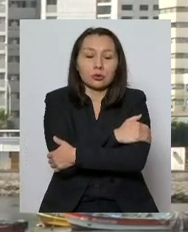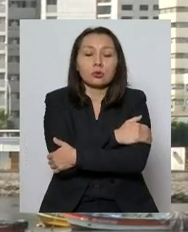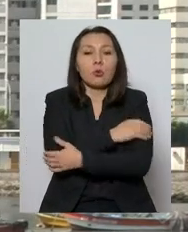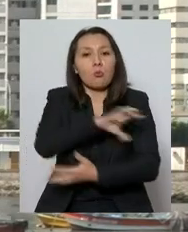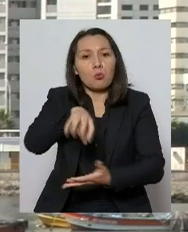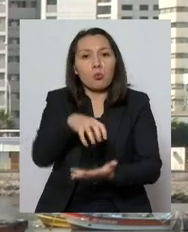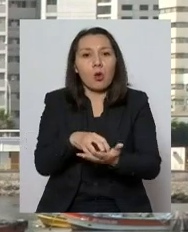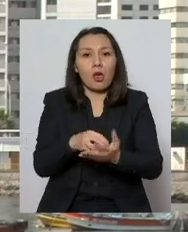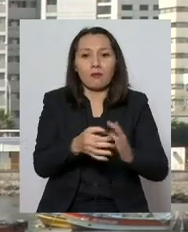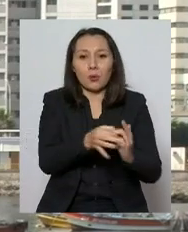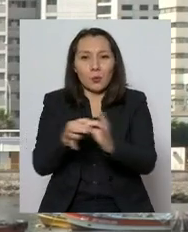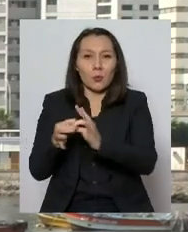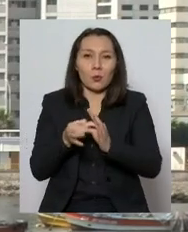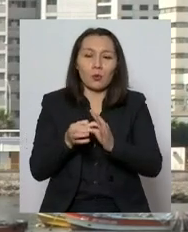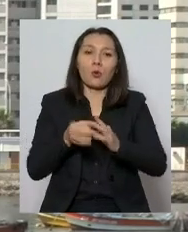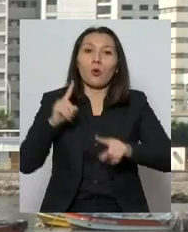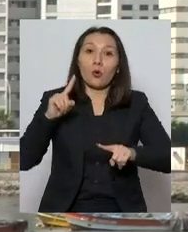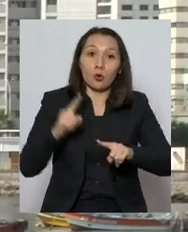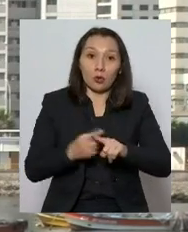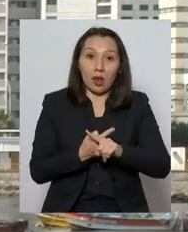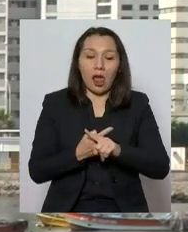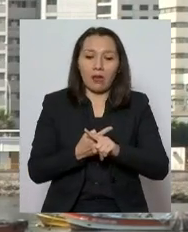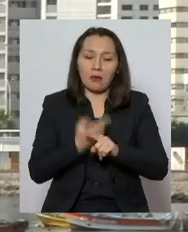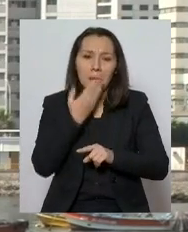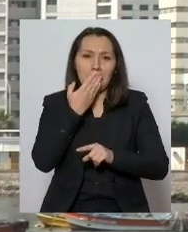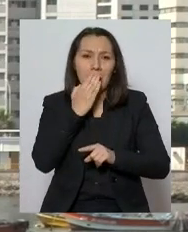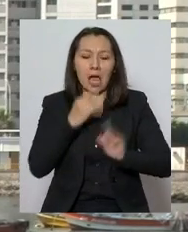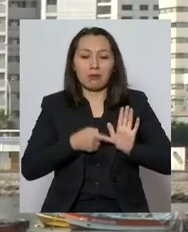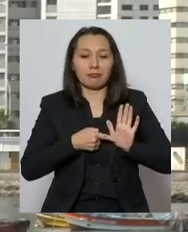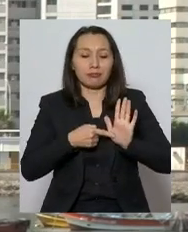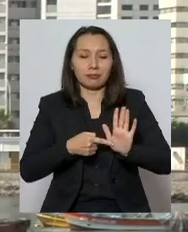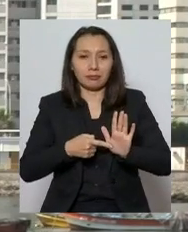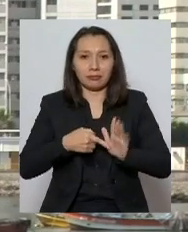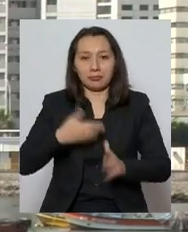pueblo unido que una vez más sacó lo mejor de sí.